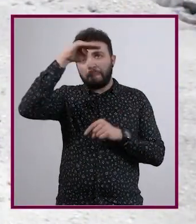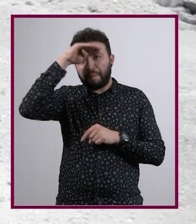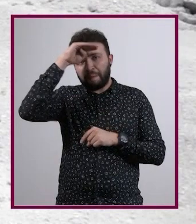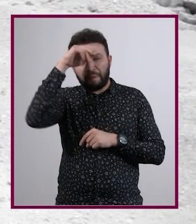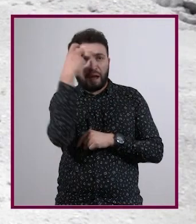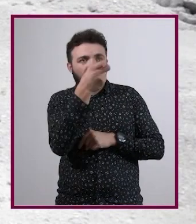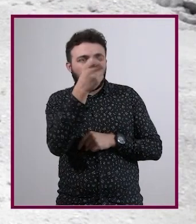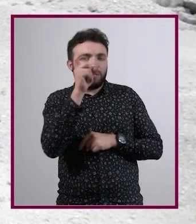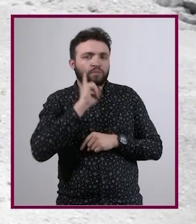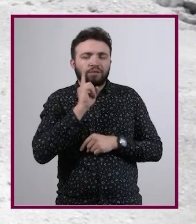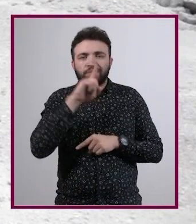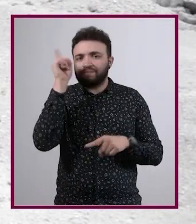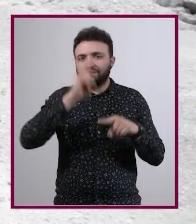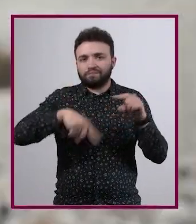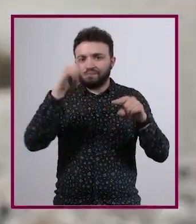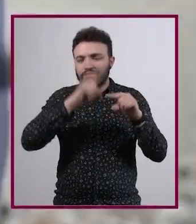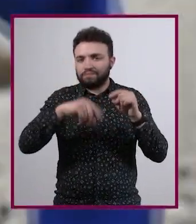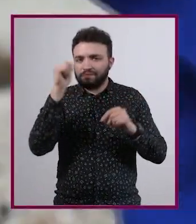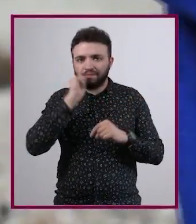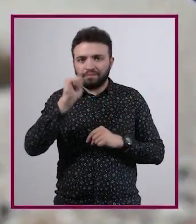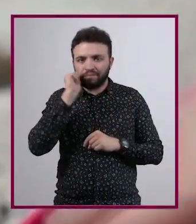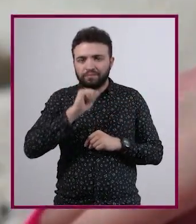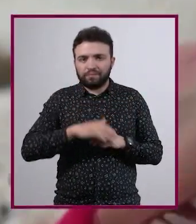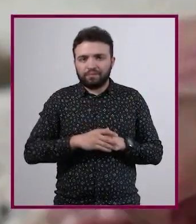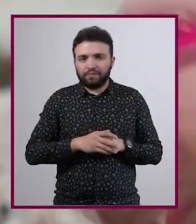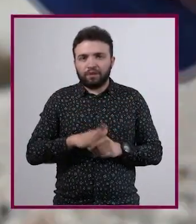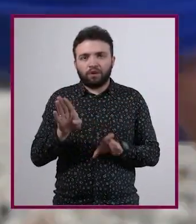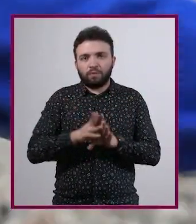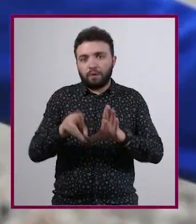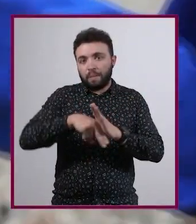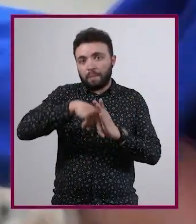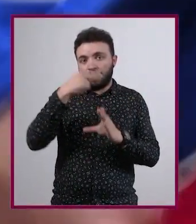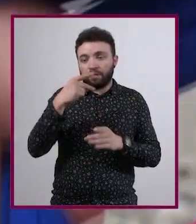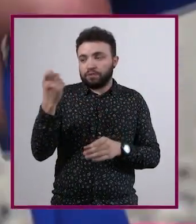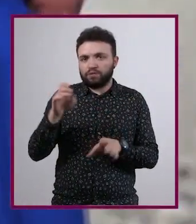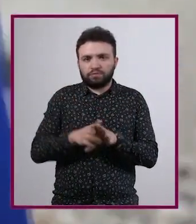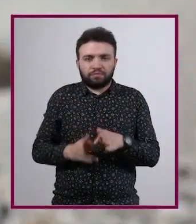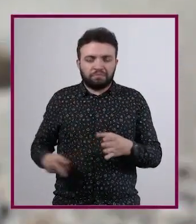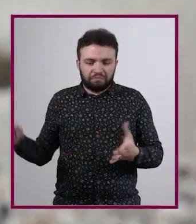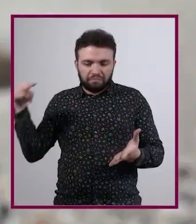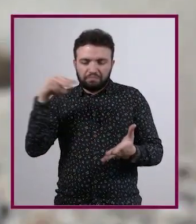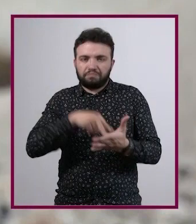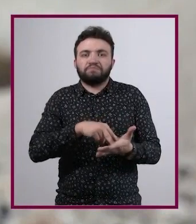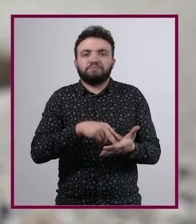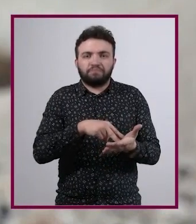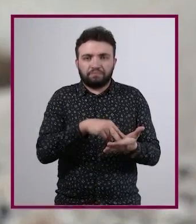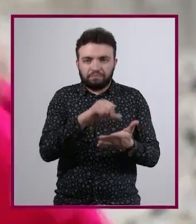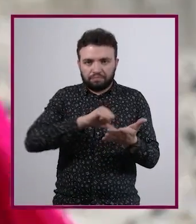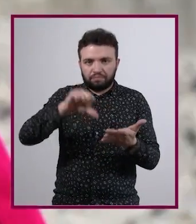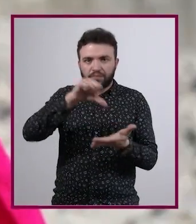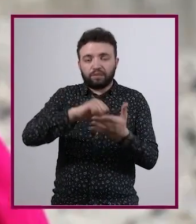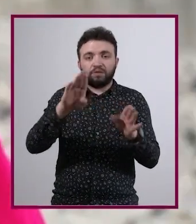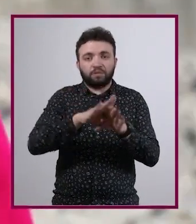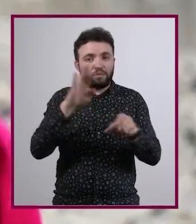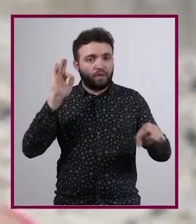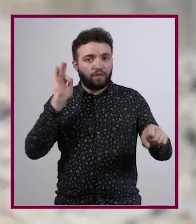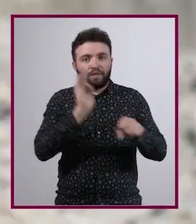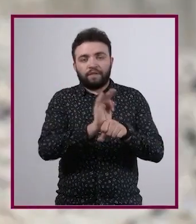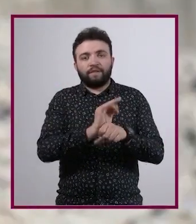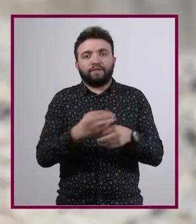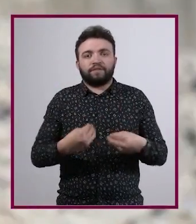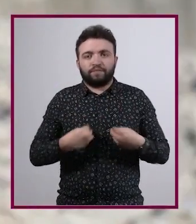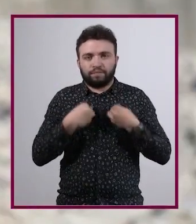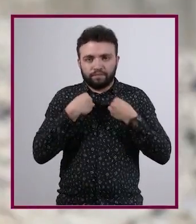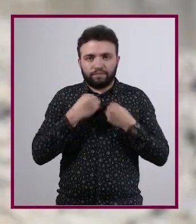sobre el papel pasivo que deberían de tener. En cambio, están tomando un papel central en la defensa de la vida y